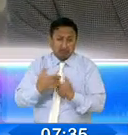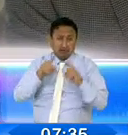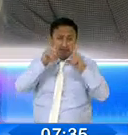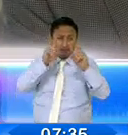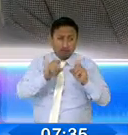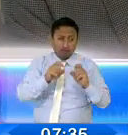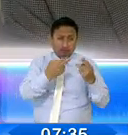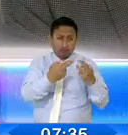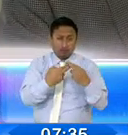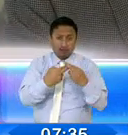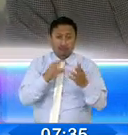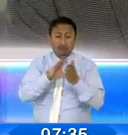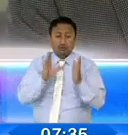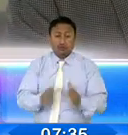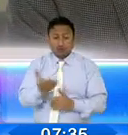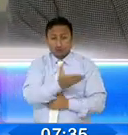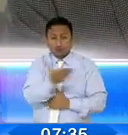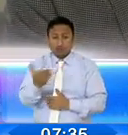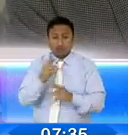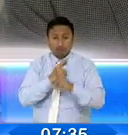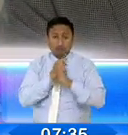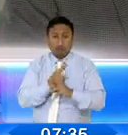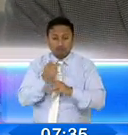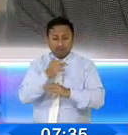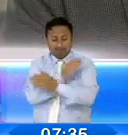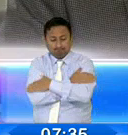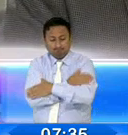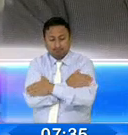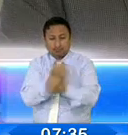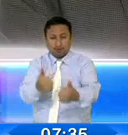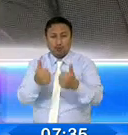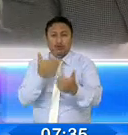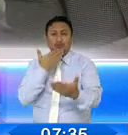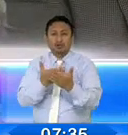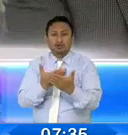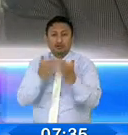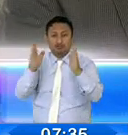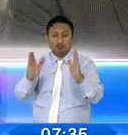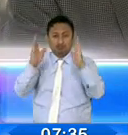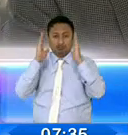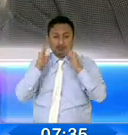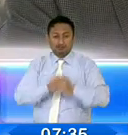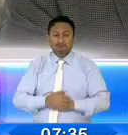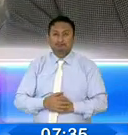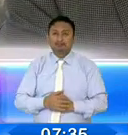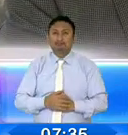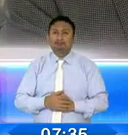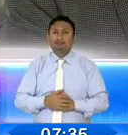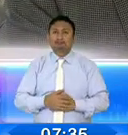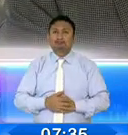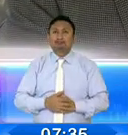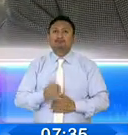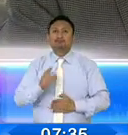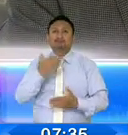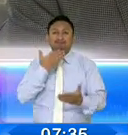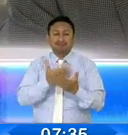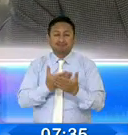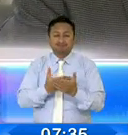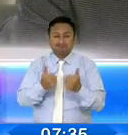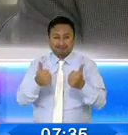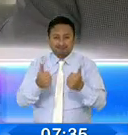ciudadanía como para ustedes. Así que le mando un abrazo grande, gracias por atenderme, señor Santi. Muchas gracias, muy amable. Muy